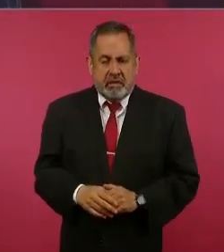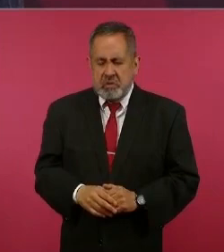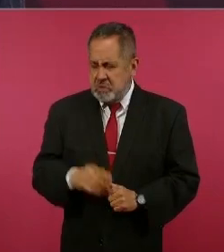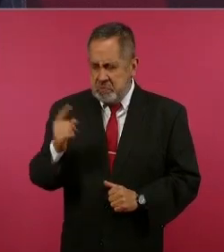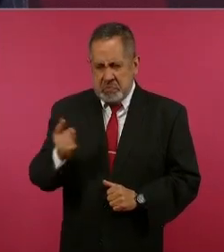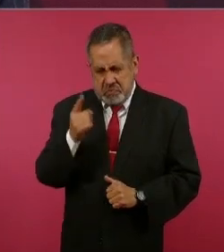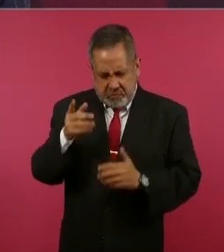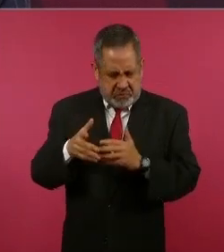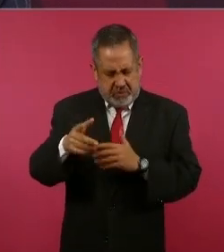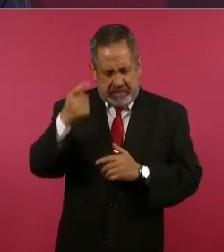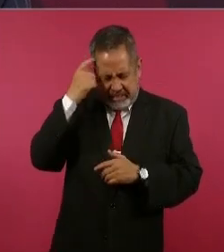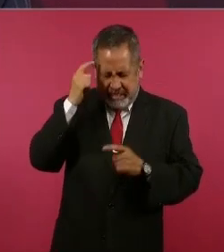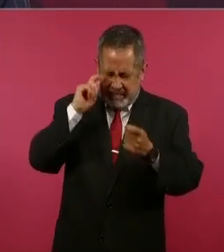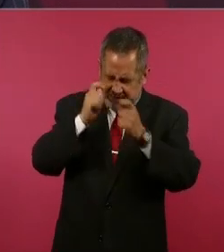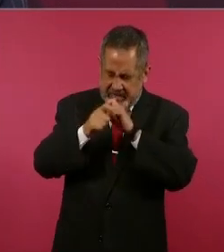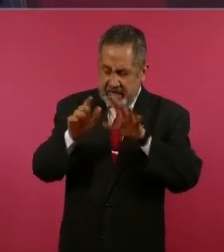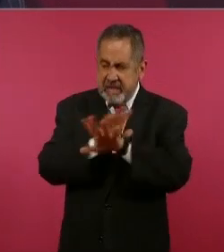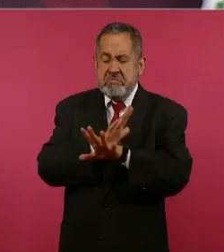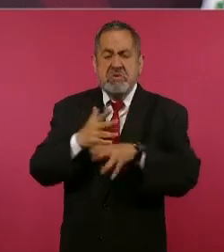perdura.